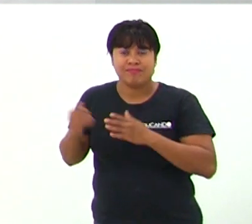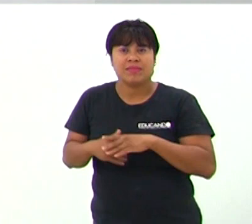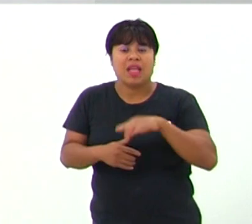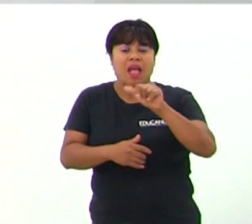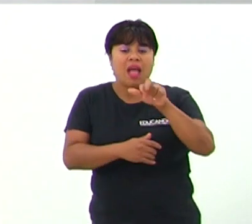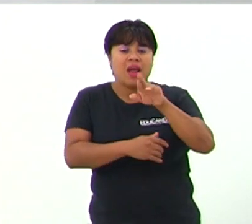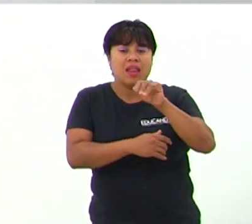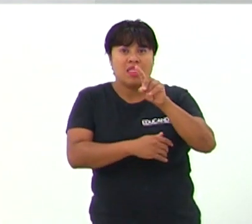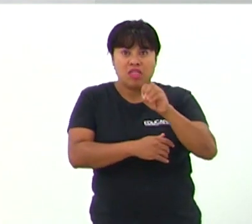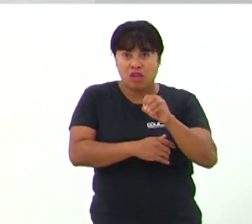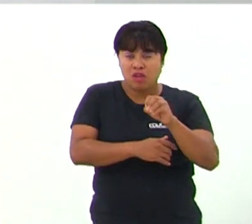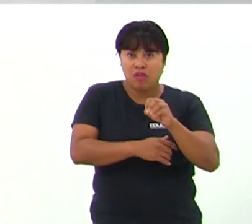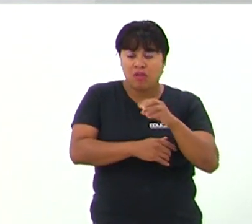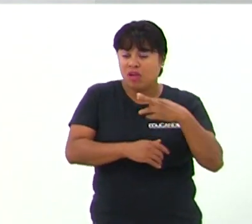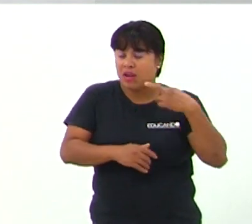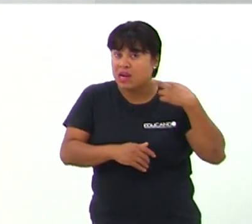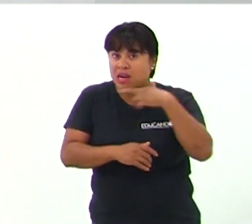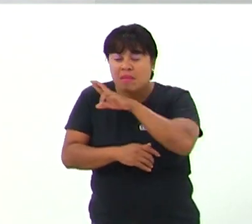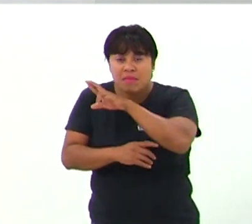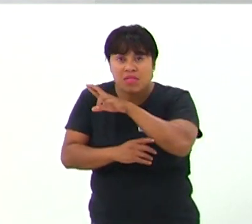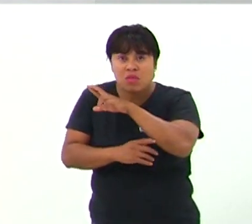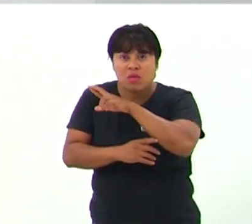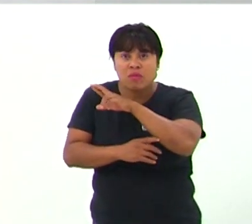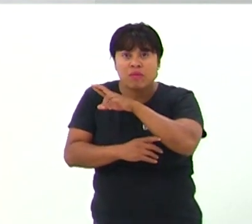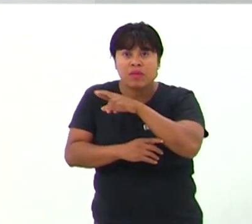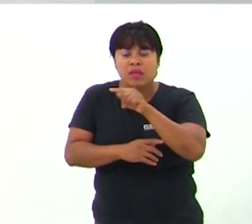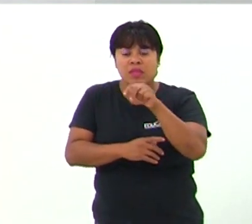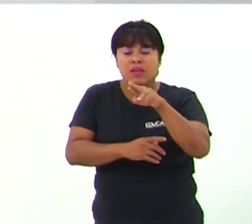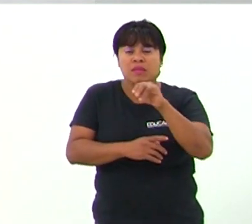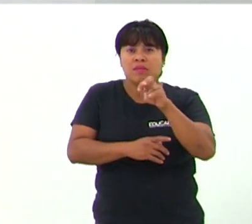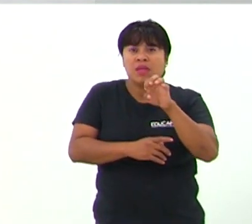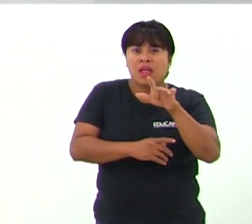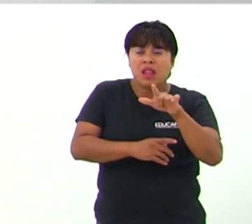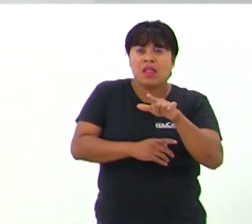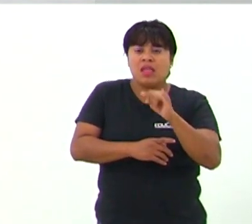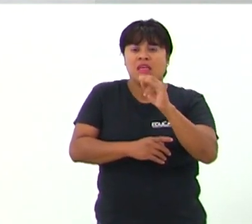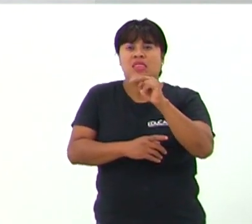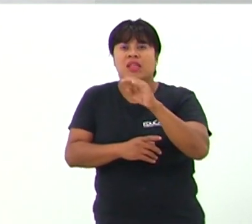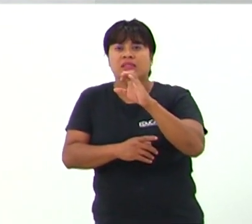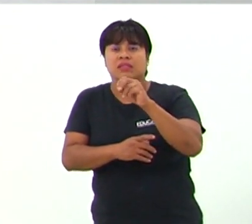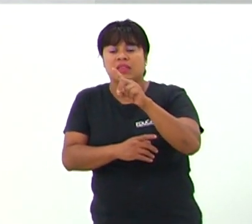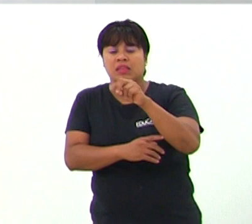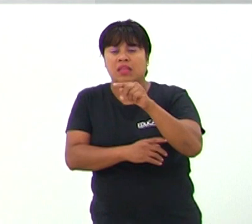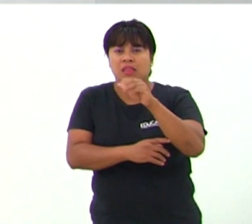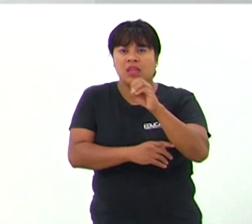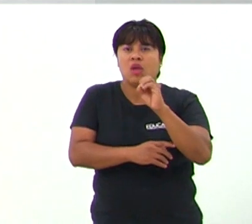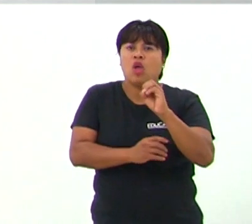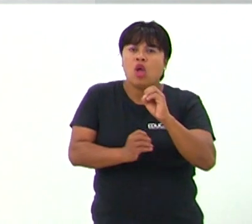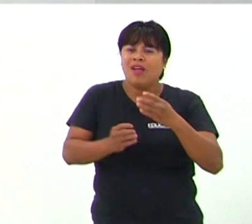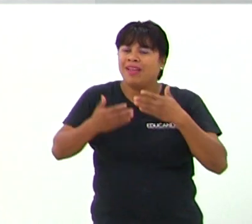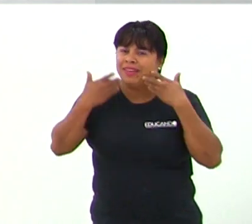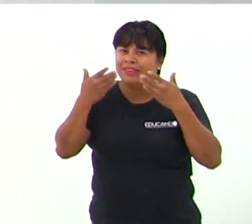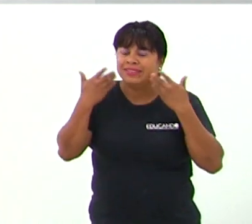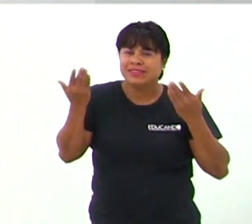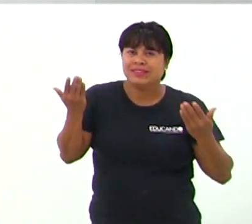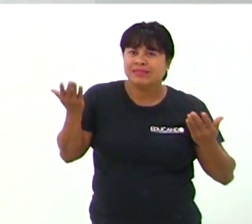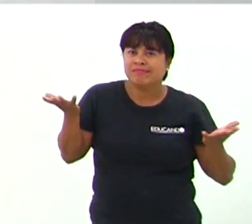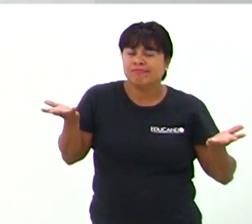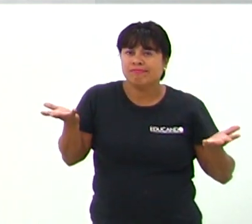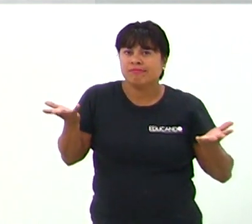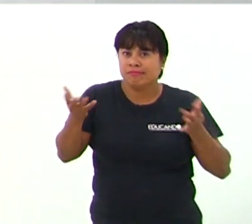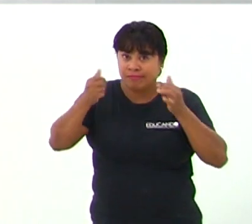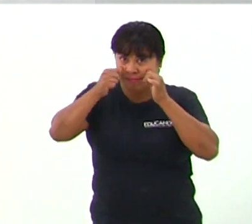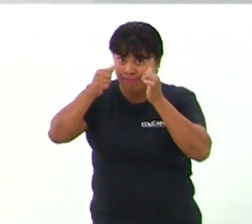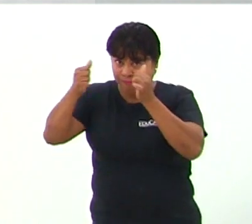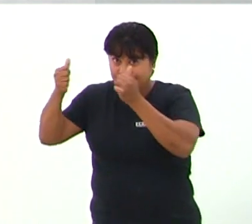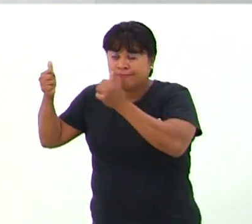¿Árido? ¿Rápido? ¿Trivial? ¿Intrascendente? ¿U optimista?